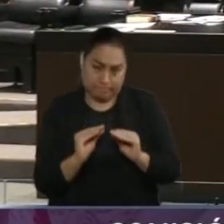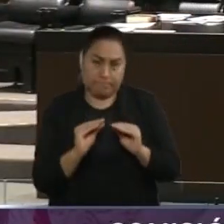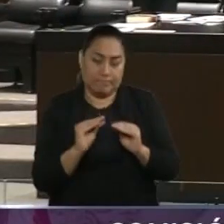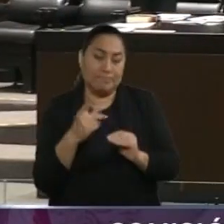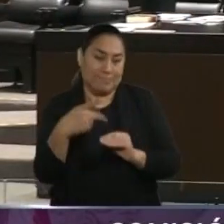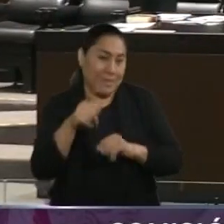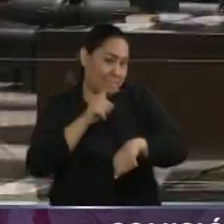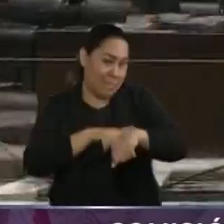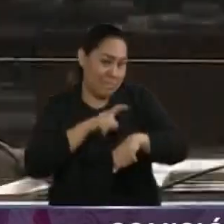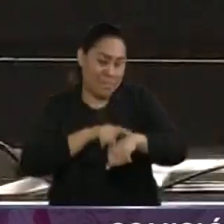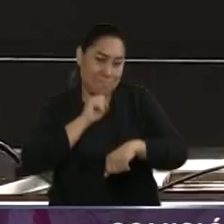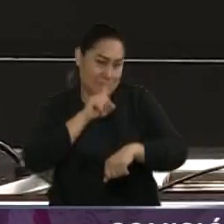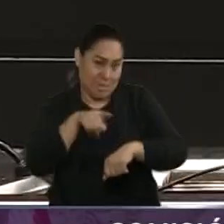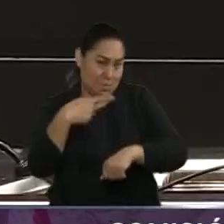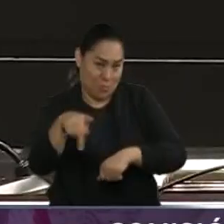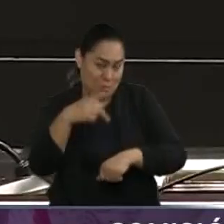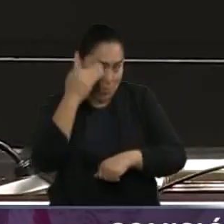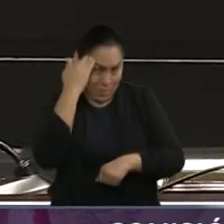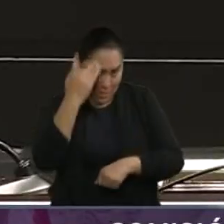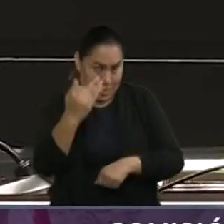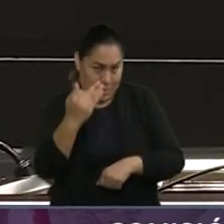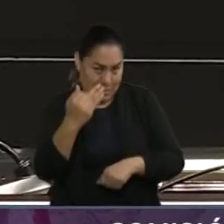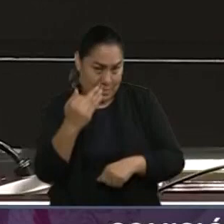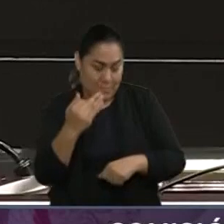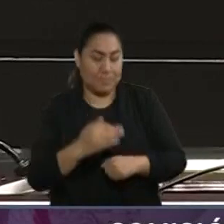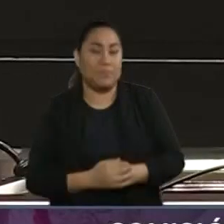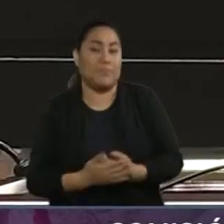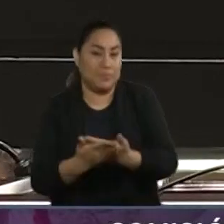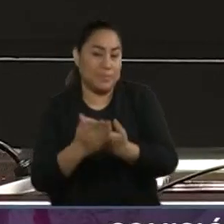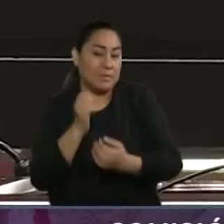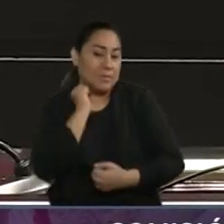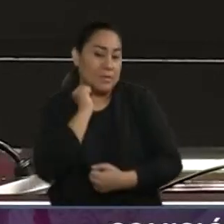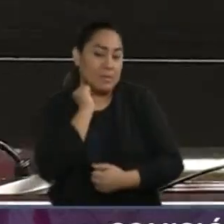de el tiempo que se le ha otorgado señora